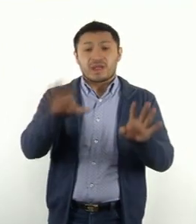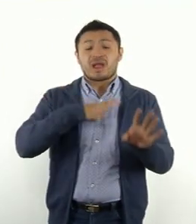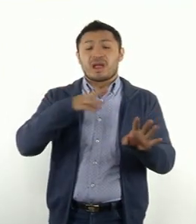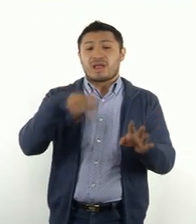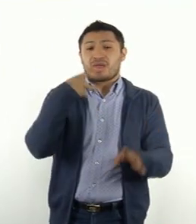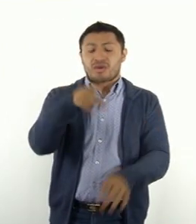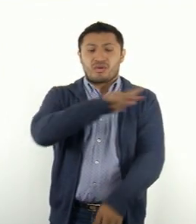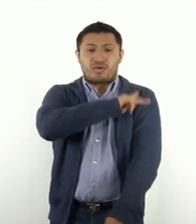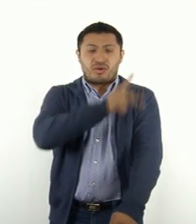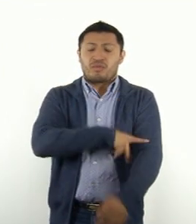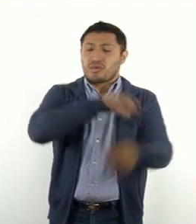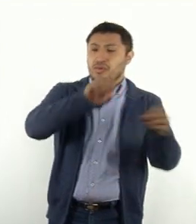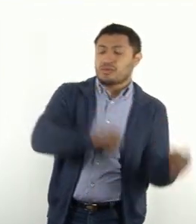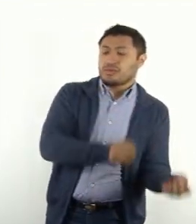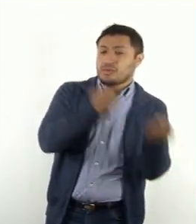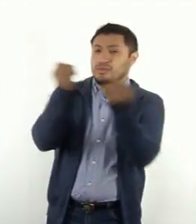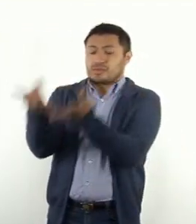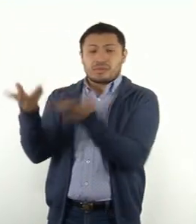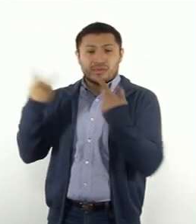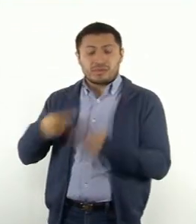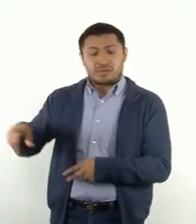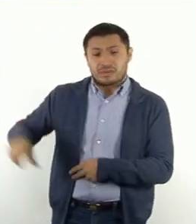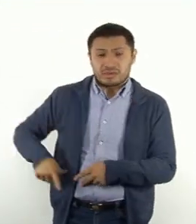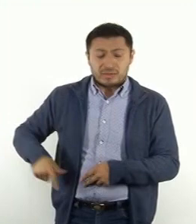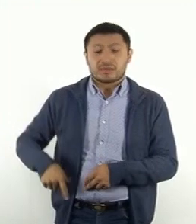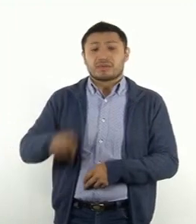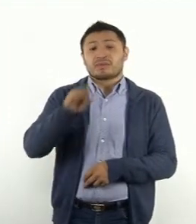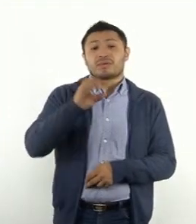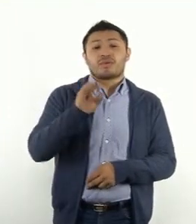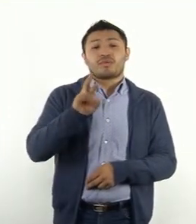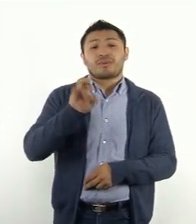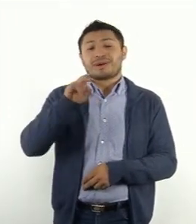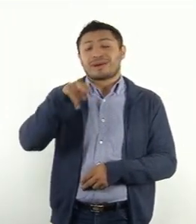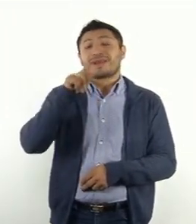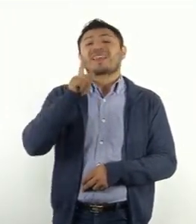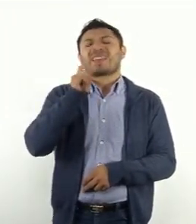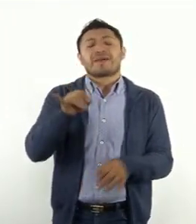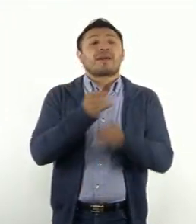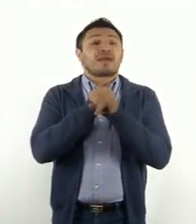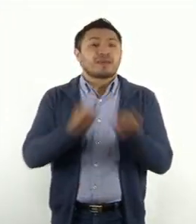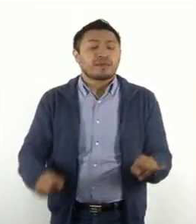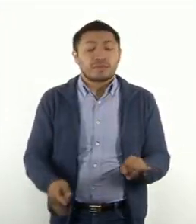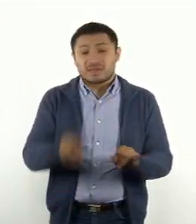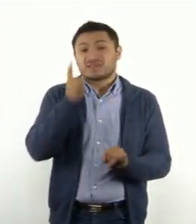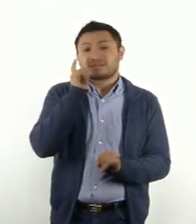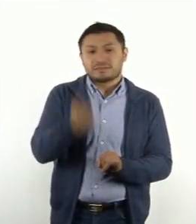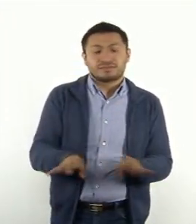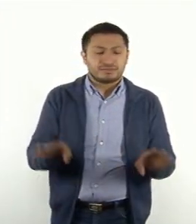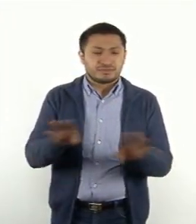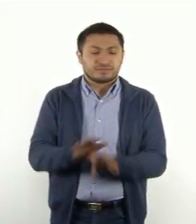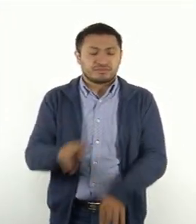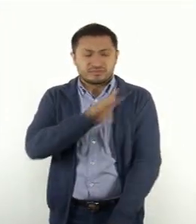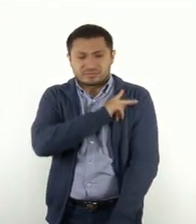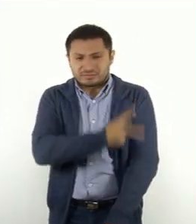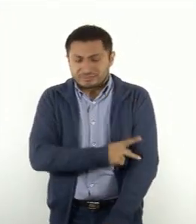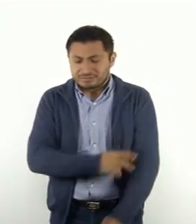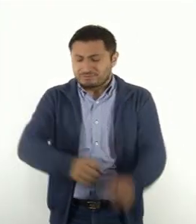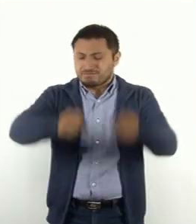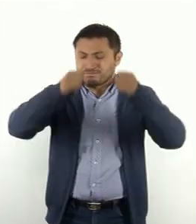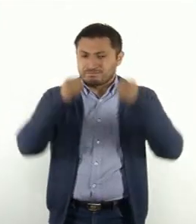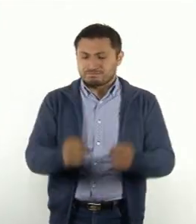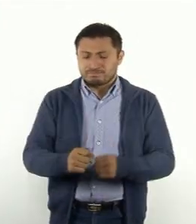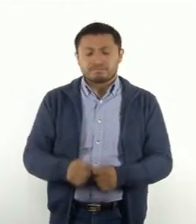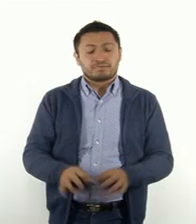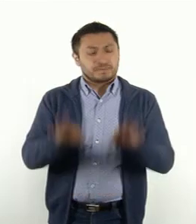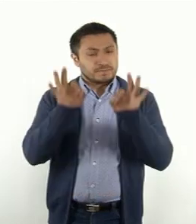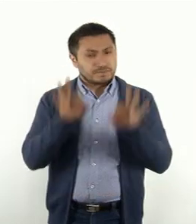poder en sus representantes. La soberanía significa independencia, es decir, un poder con competencia total.